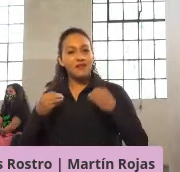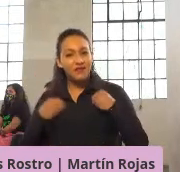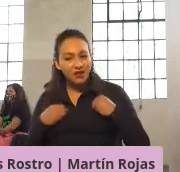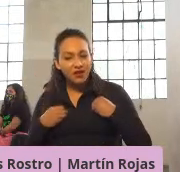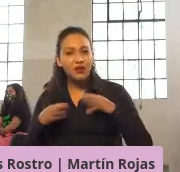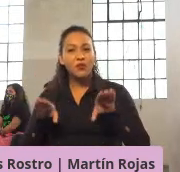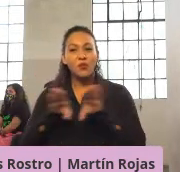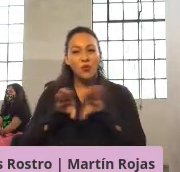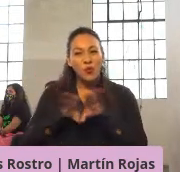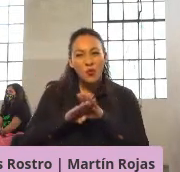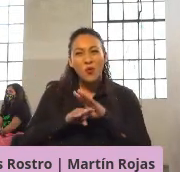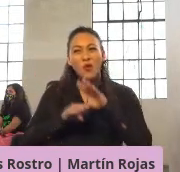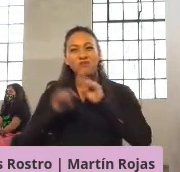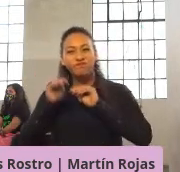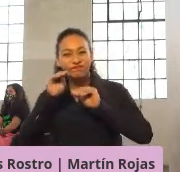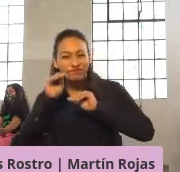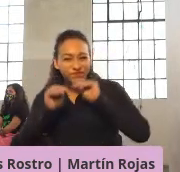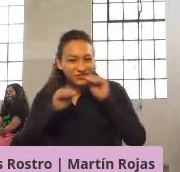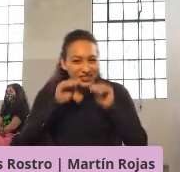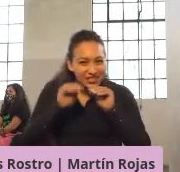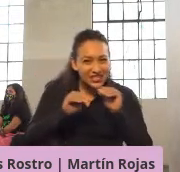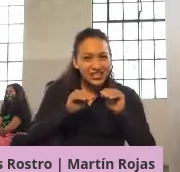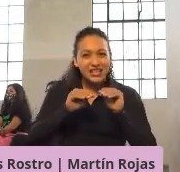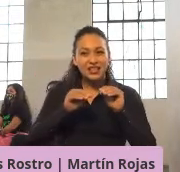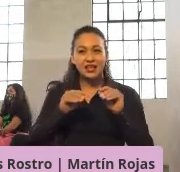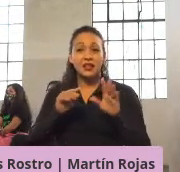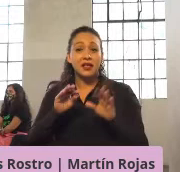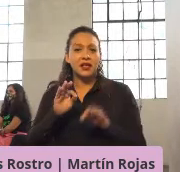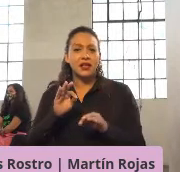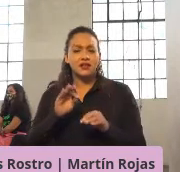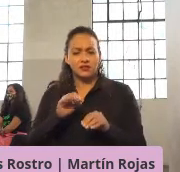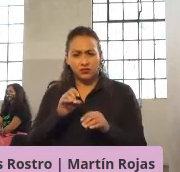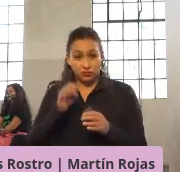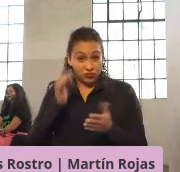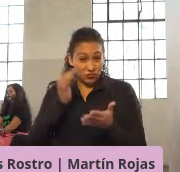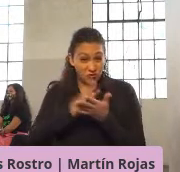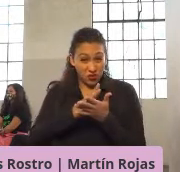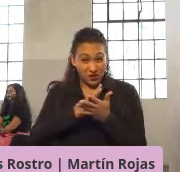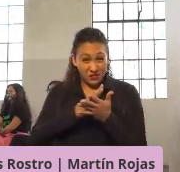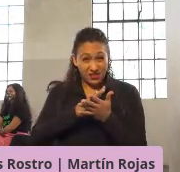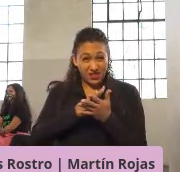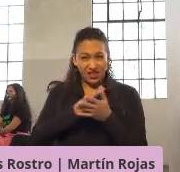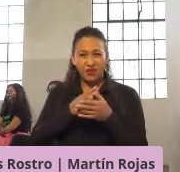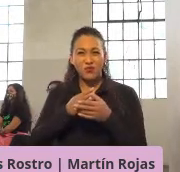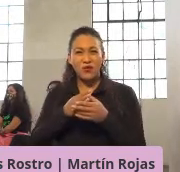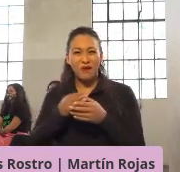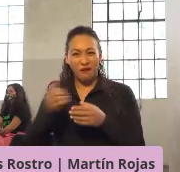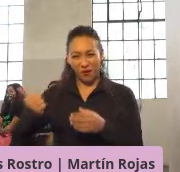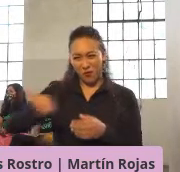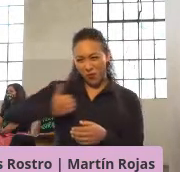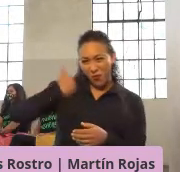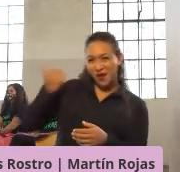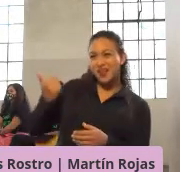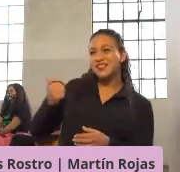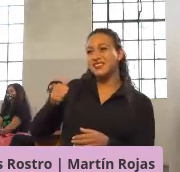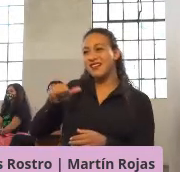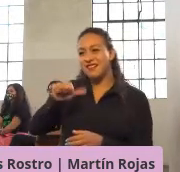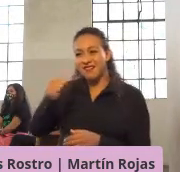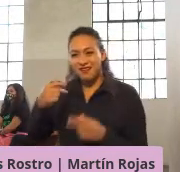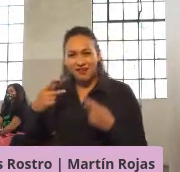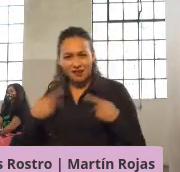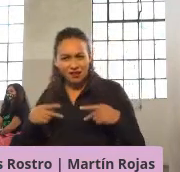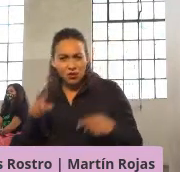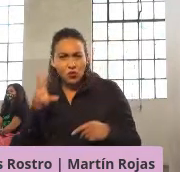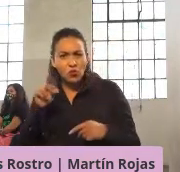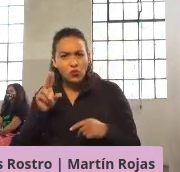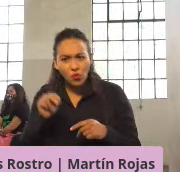producir incluso, ¿no? Que no tienen que ver con la extracción, que no tienen que ver con ser ventajoso, que no tienen que ver con